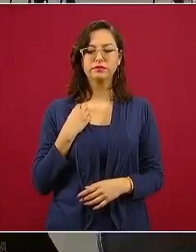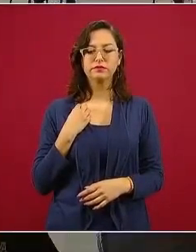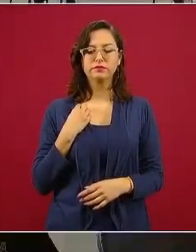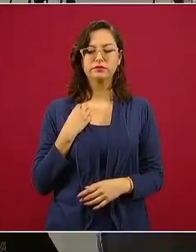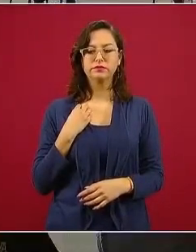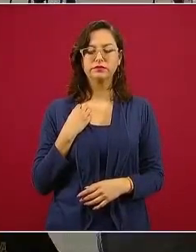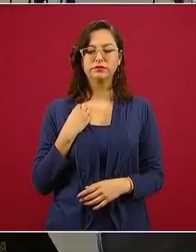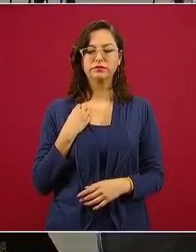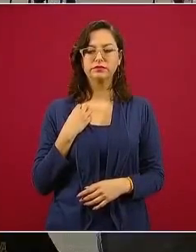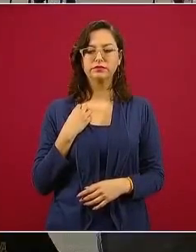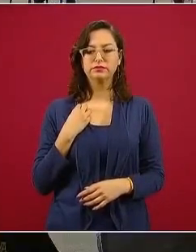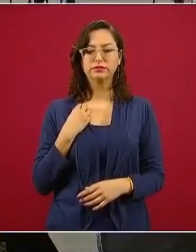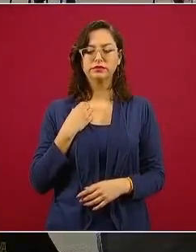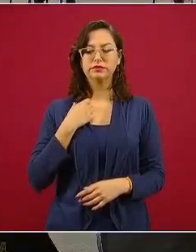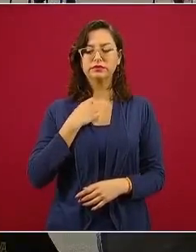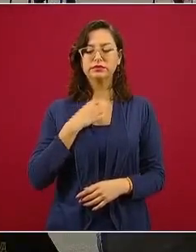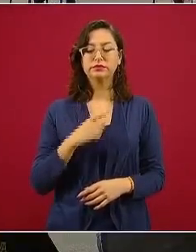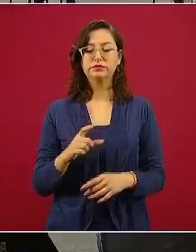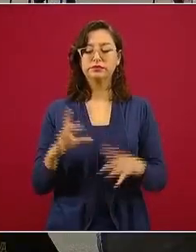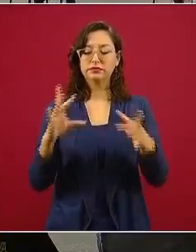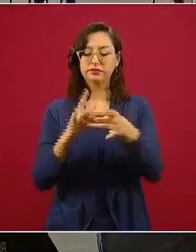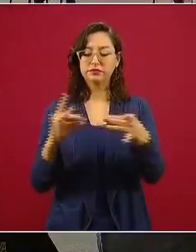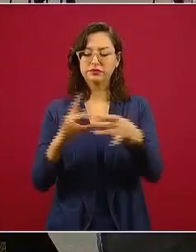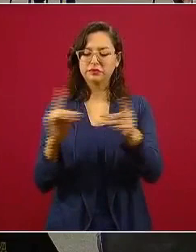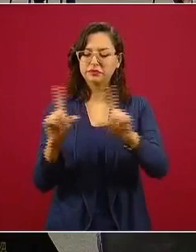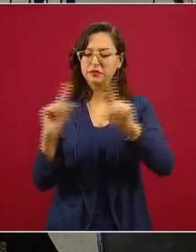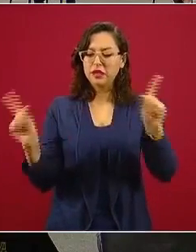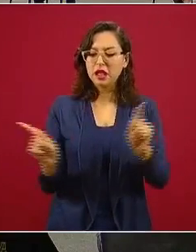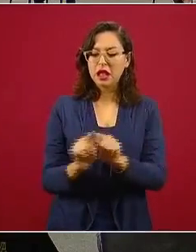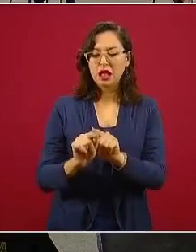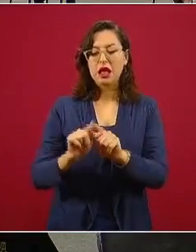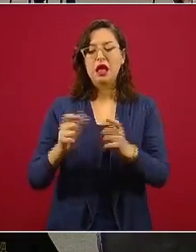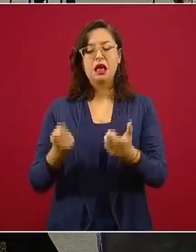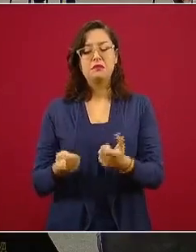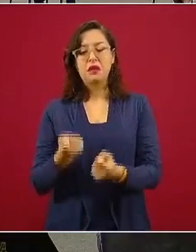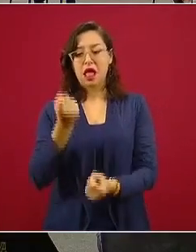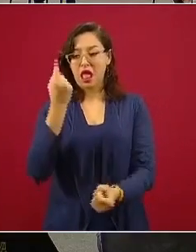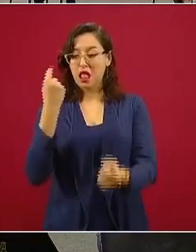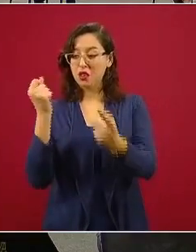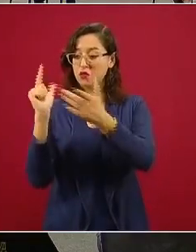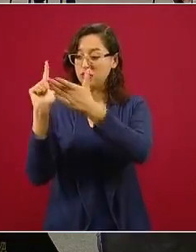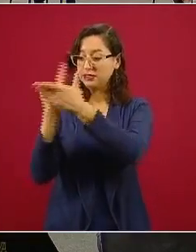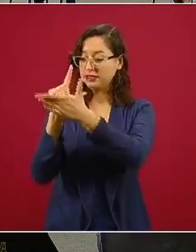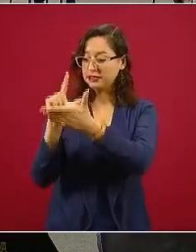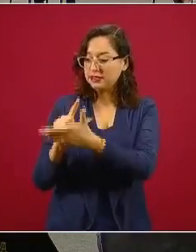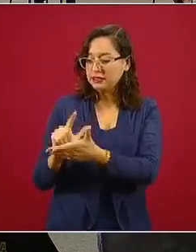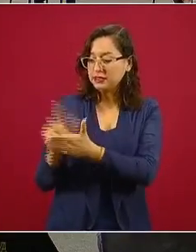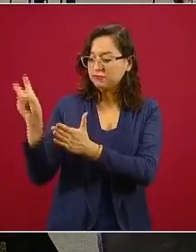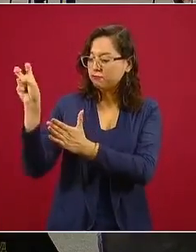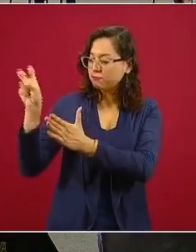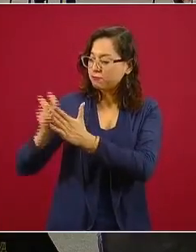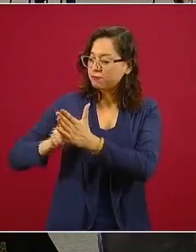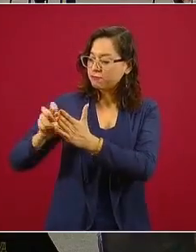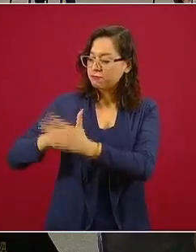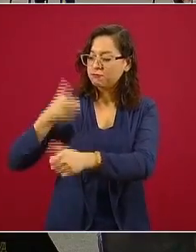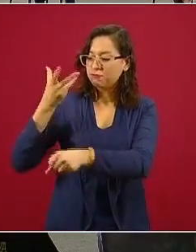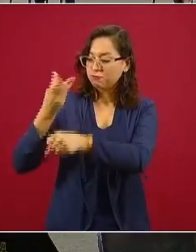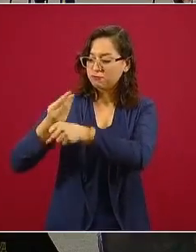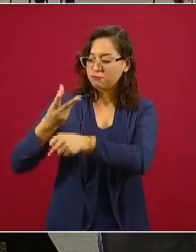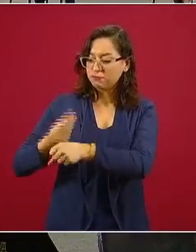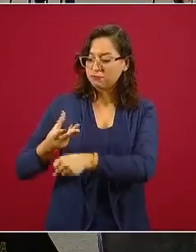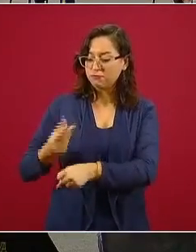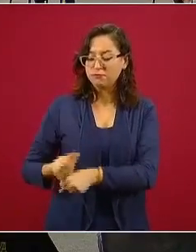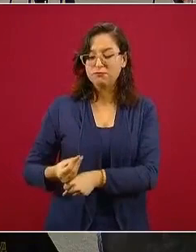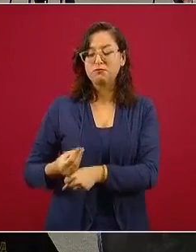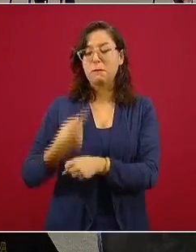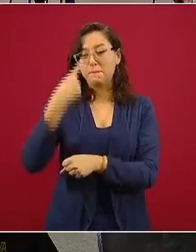Muy brevemente, las leyes que se tuvieron que modificar para dar nueva vida a este nuevo